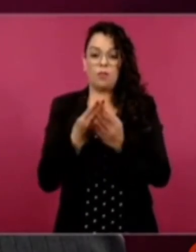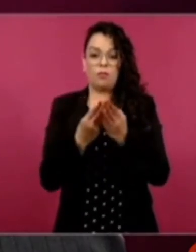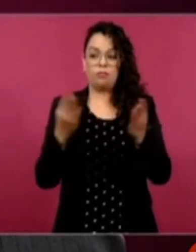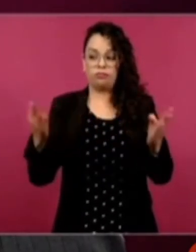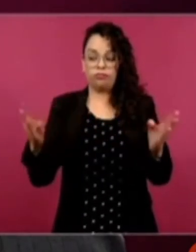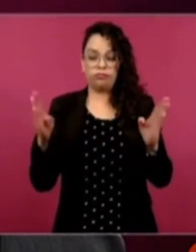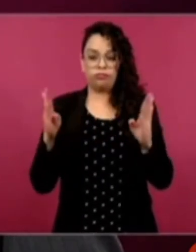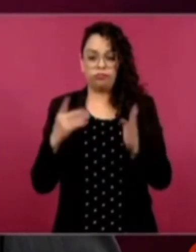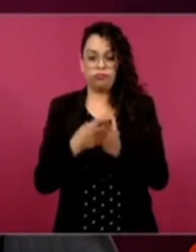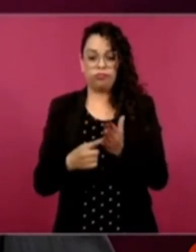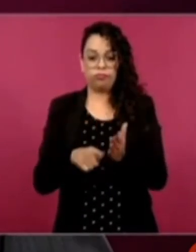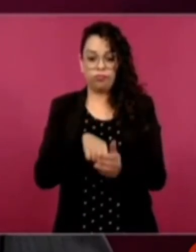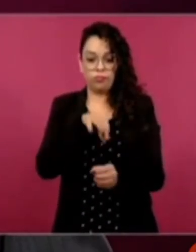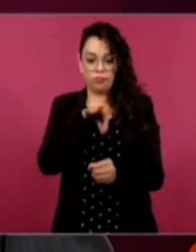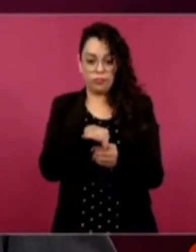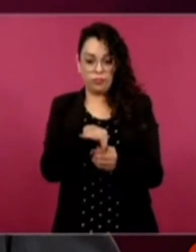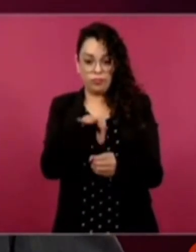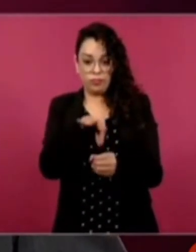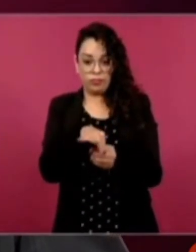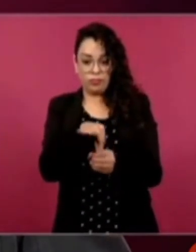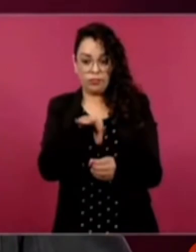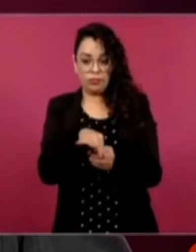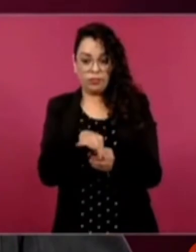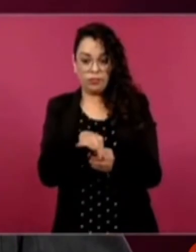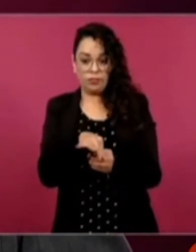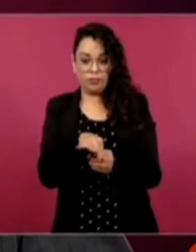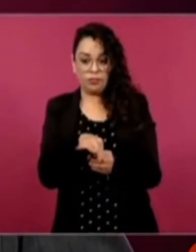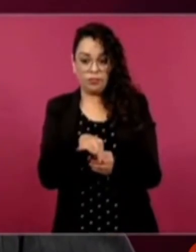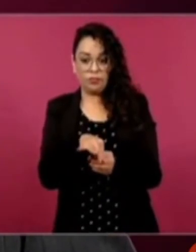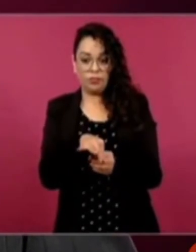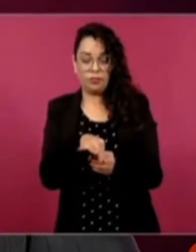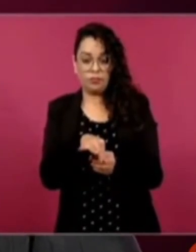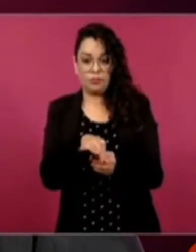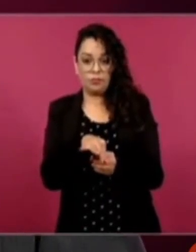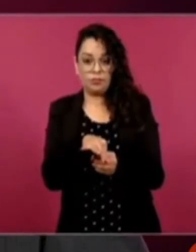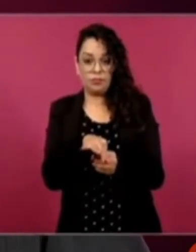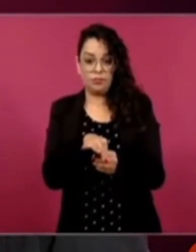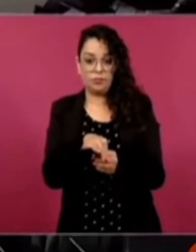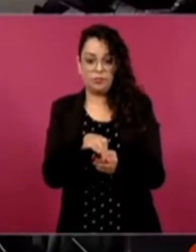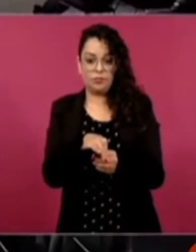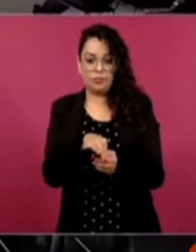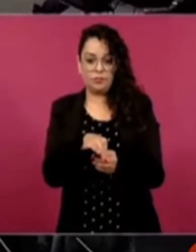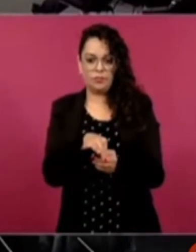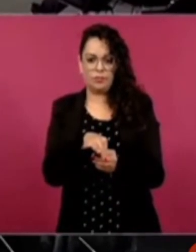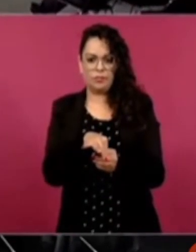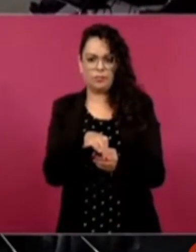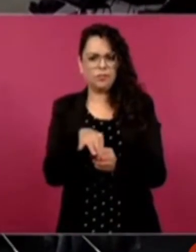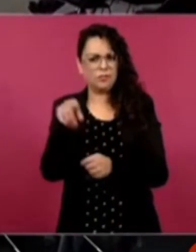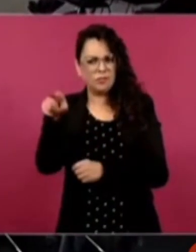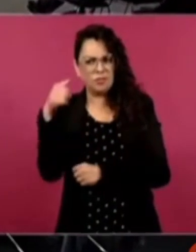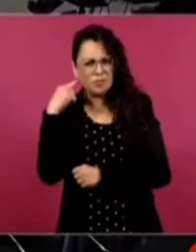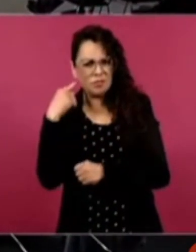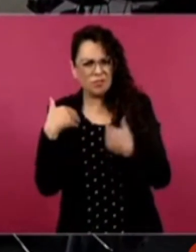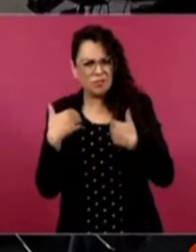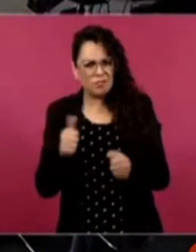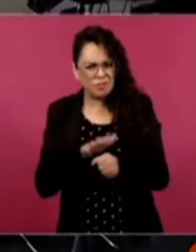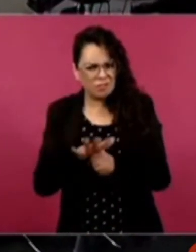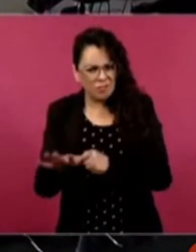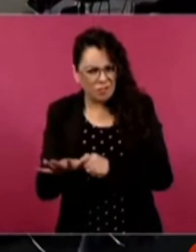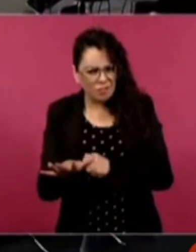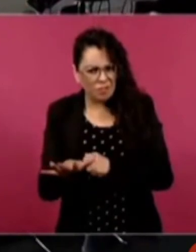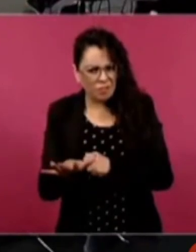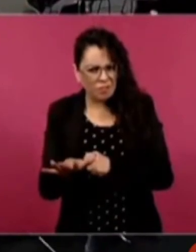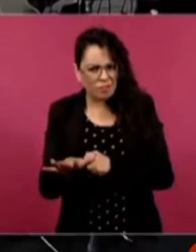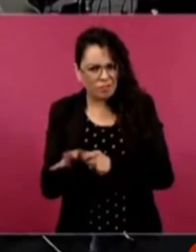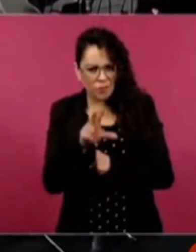Entonces, en una urna, ¿qué dije? Sí, lo